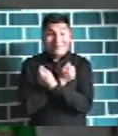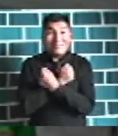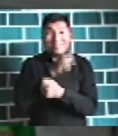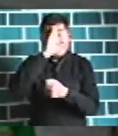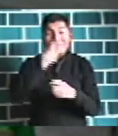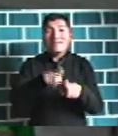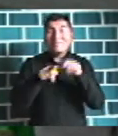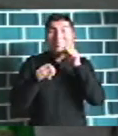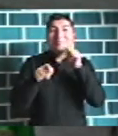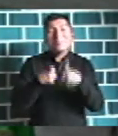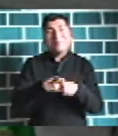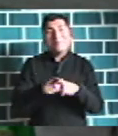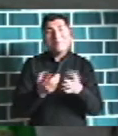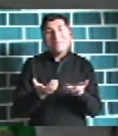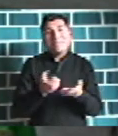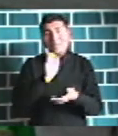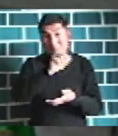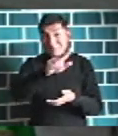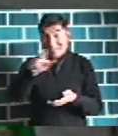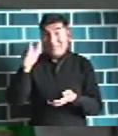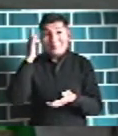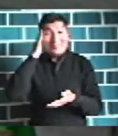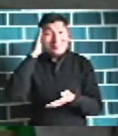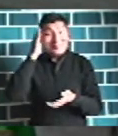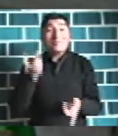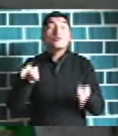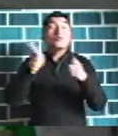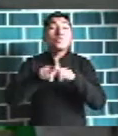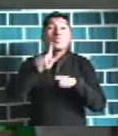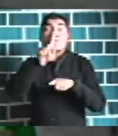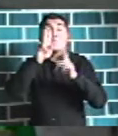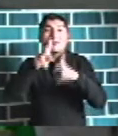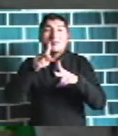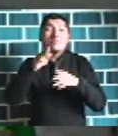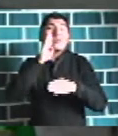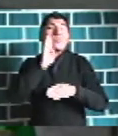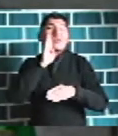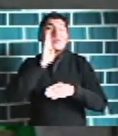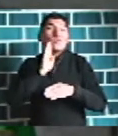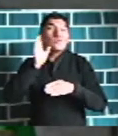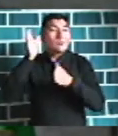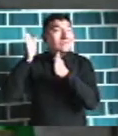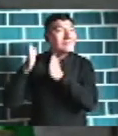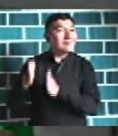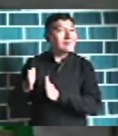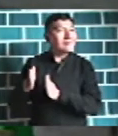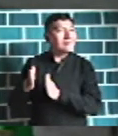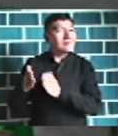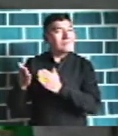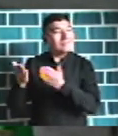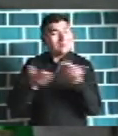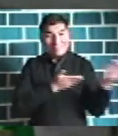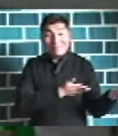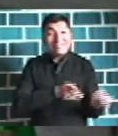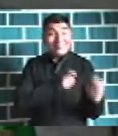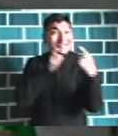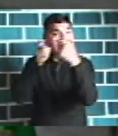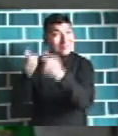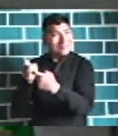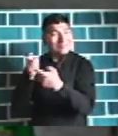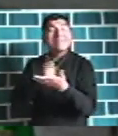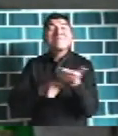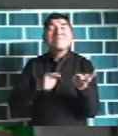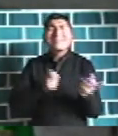hermanos ustedes saben que cuando alguien cumple años hay que llevar algo de cosas se